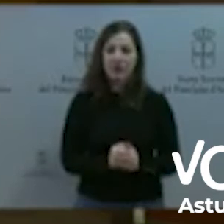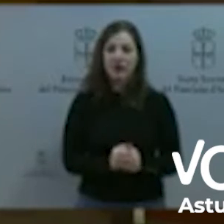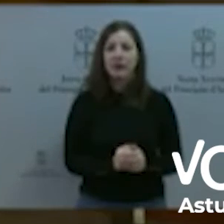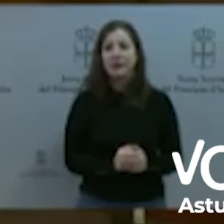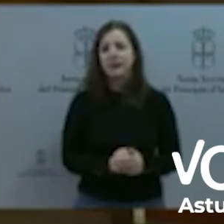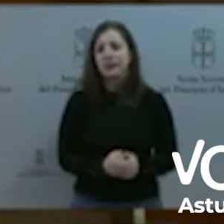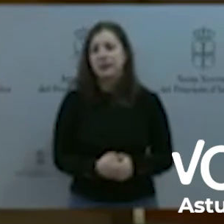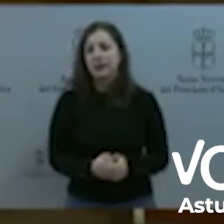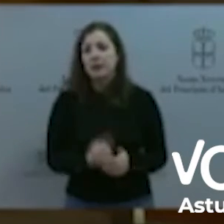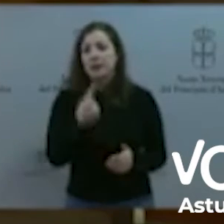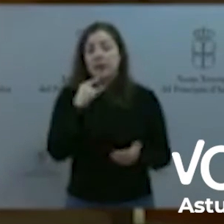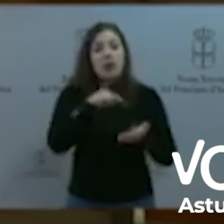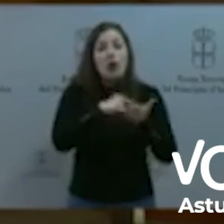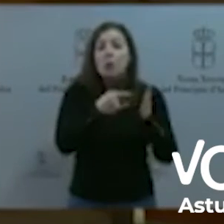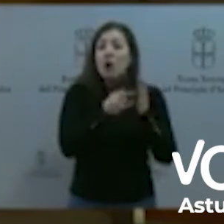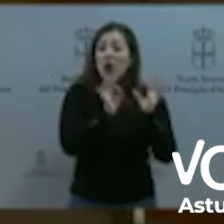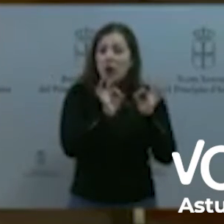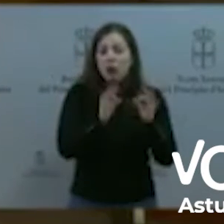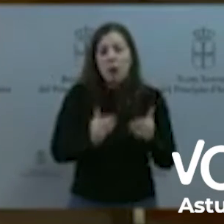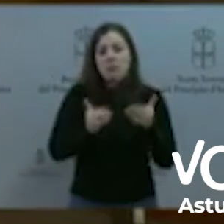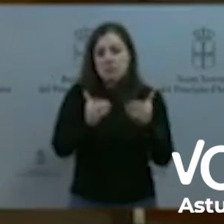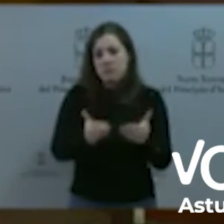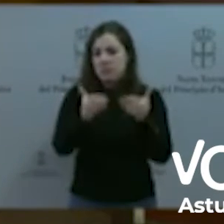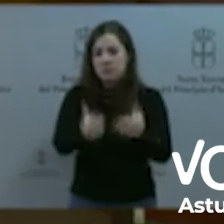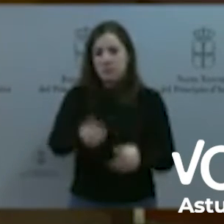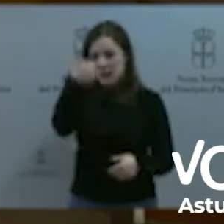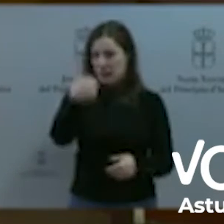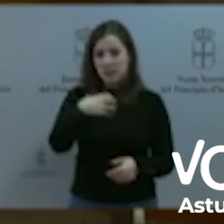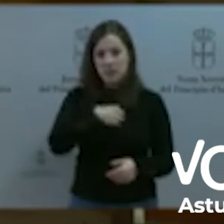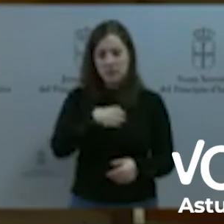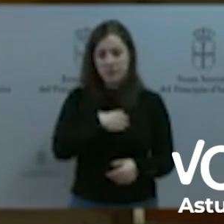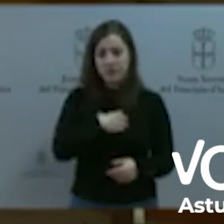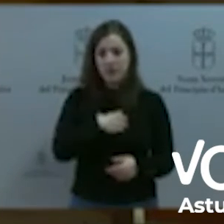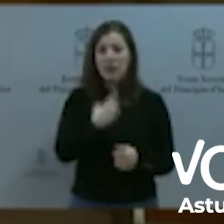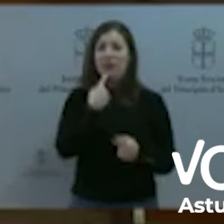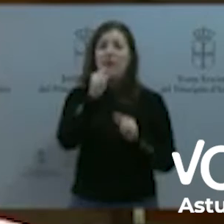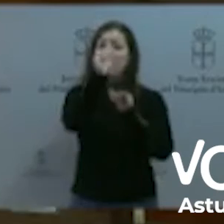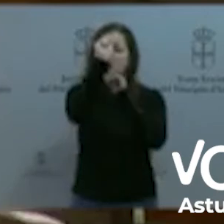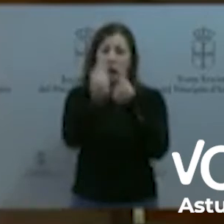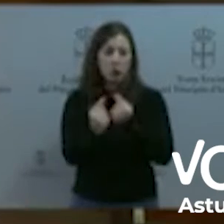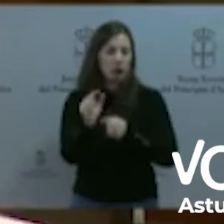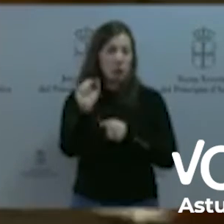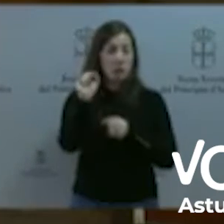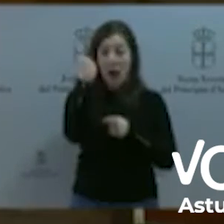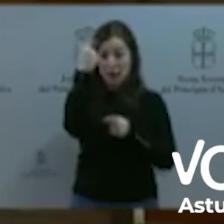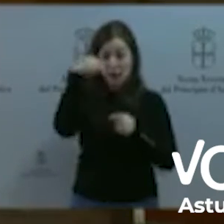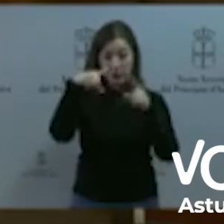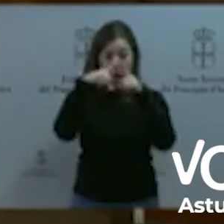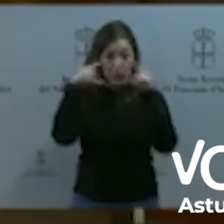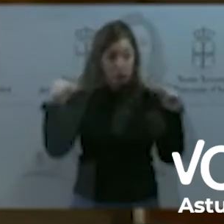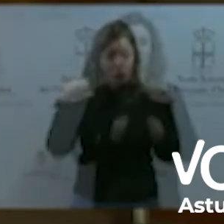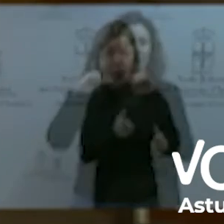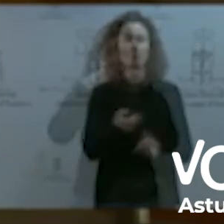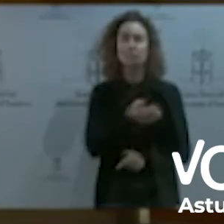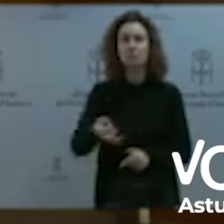Tanto presupuesto, el mayor presupuesto de la historia aquí en Asturias, para al final depender en este tema exclusivamente de